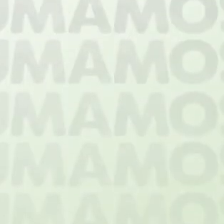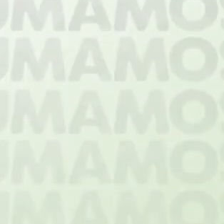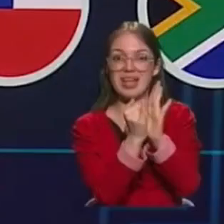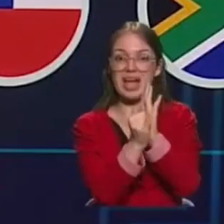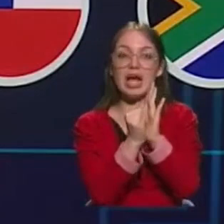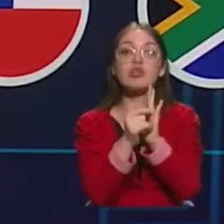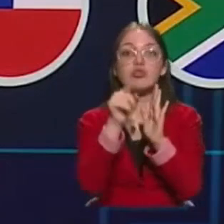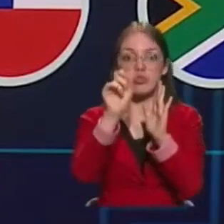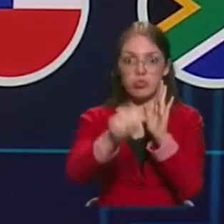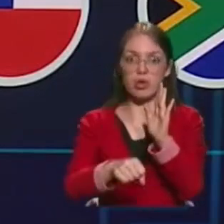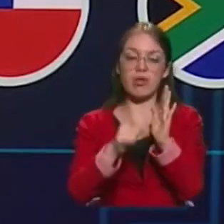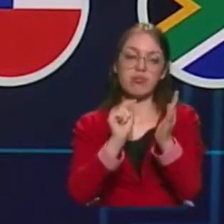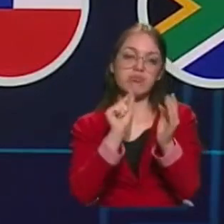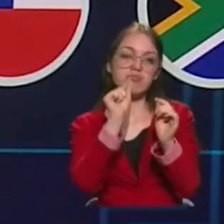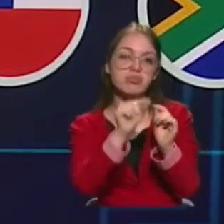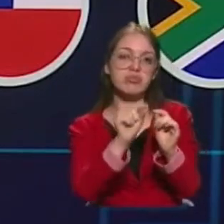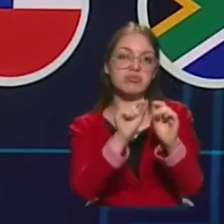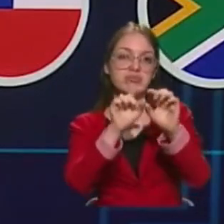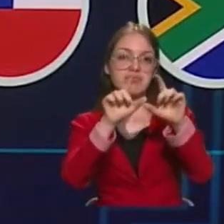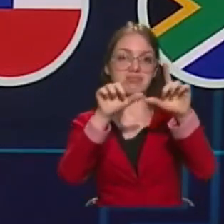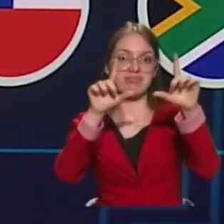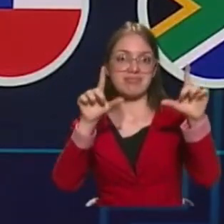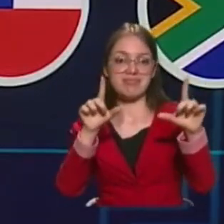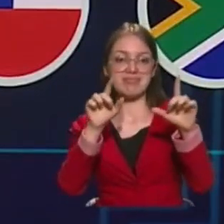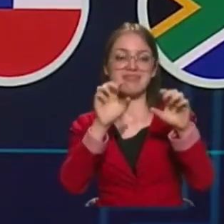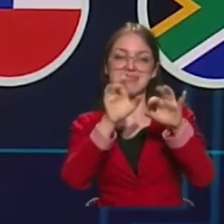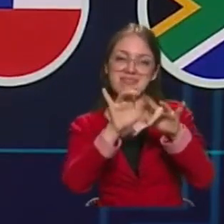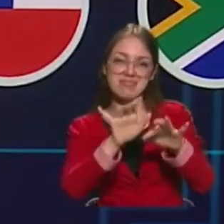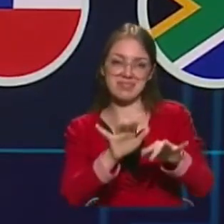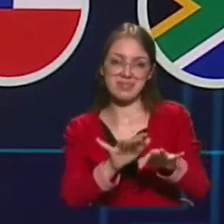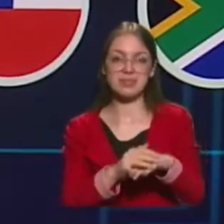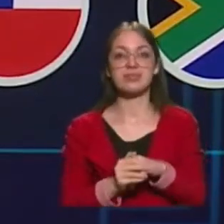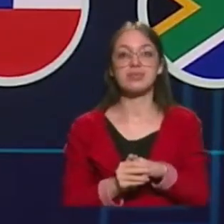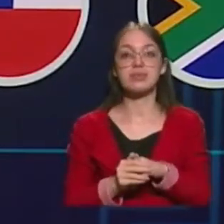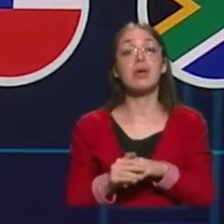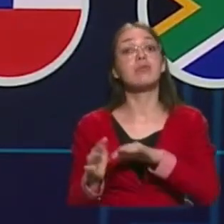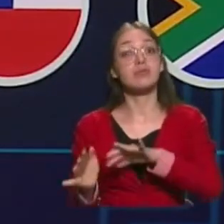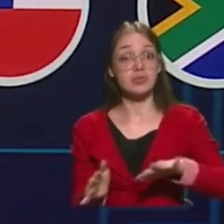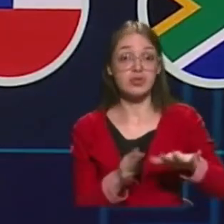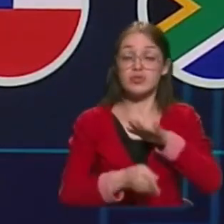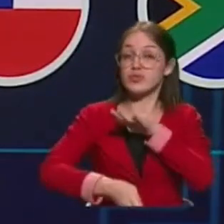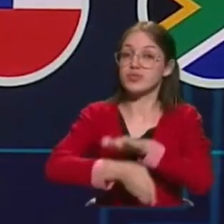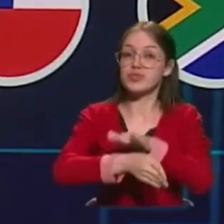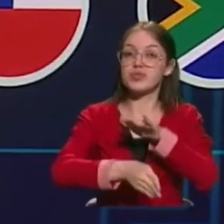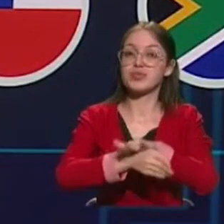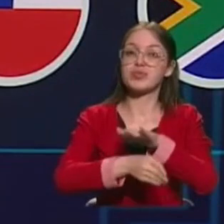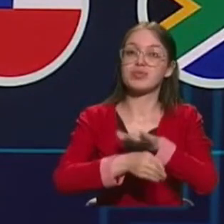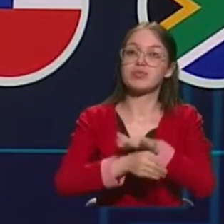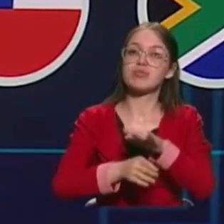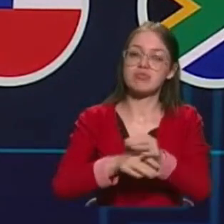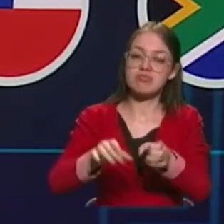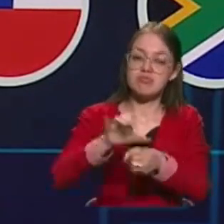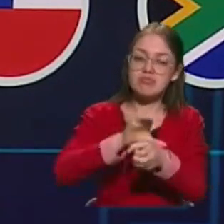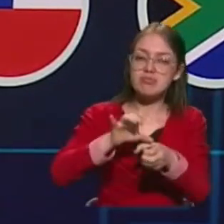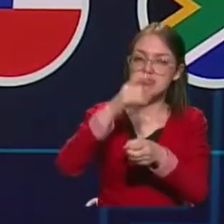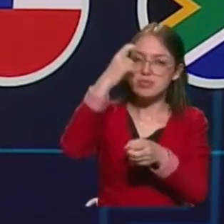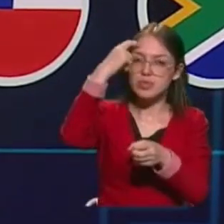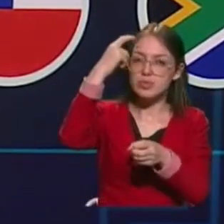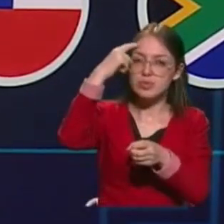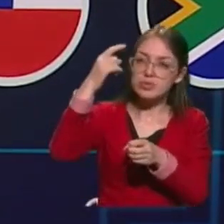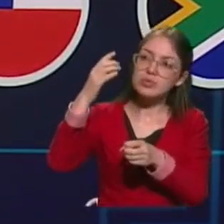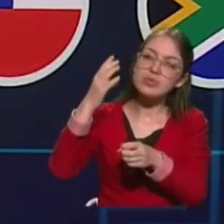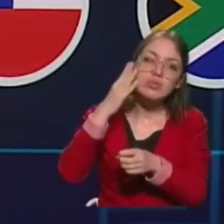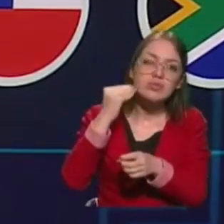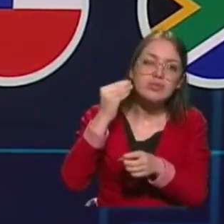y vamos a seguir conociendo estas grandes experiencias estos grandes aprendizajes en materia de ciudades inteligentes hemos dado un